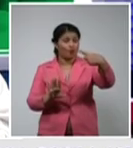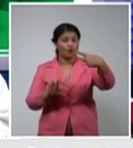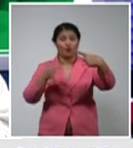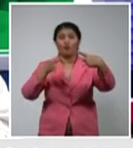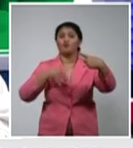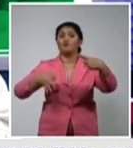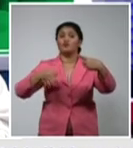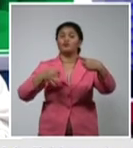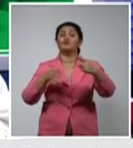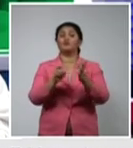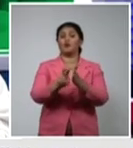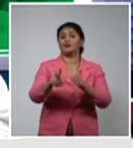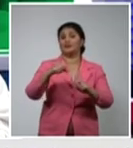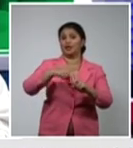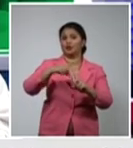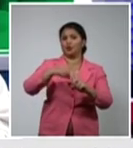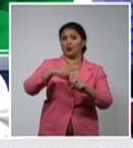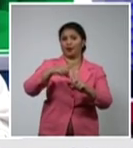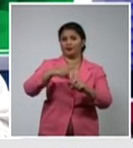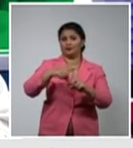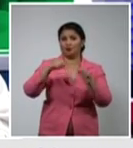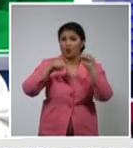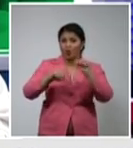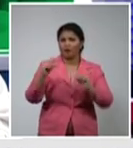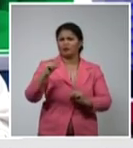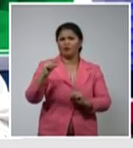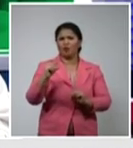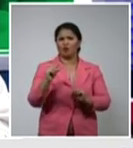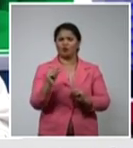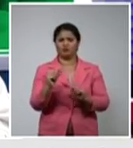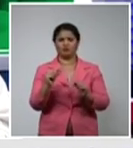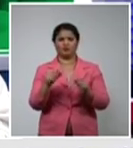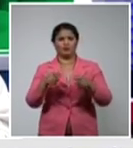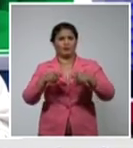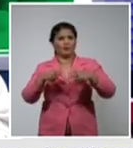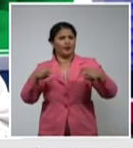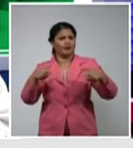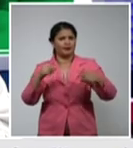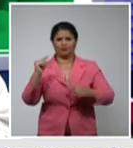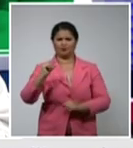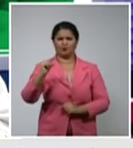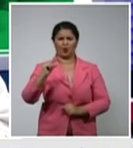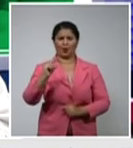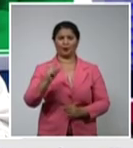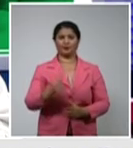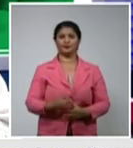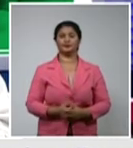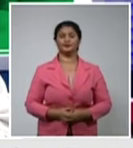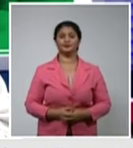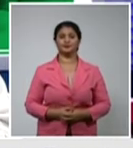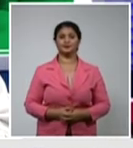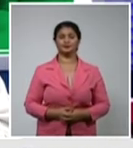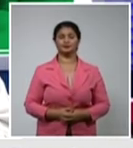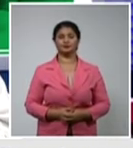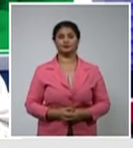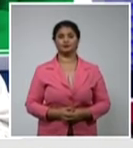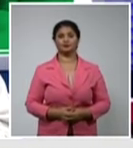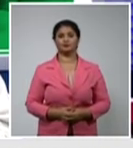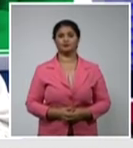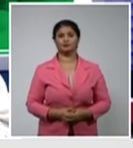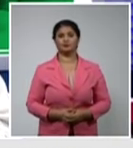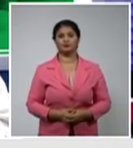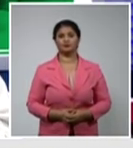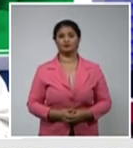está relacionado con el procesamiento de las muestras, que había tenido dificultad por